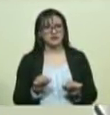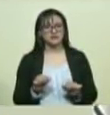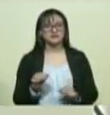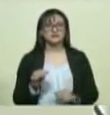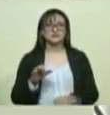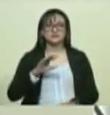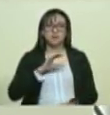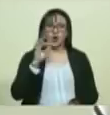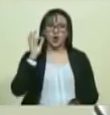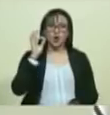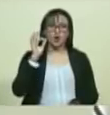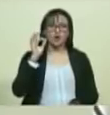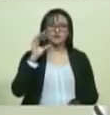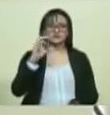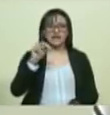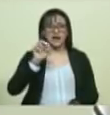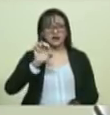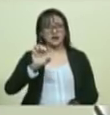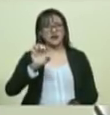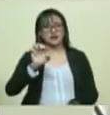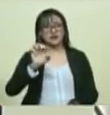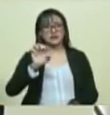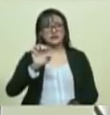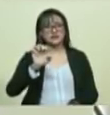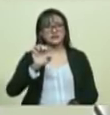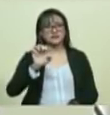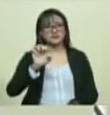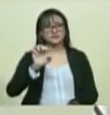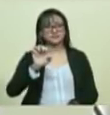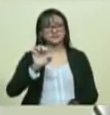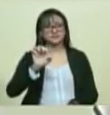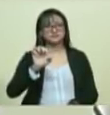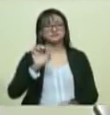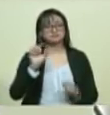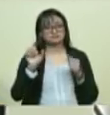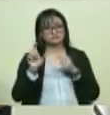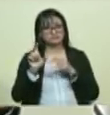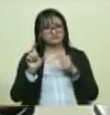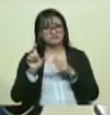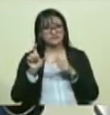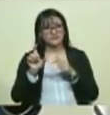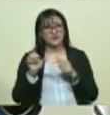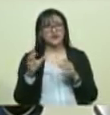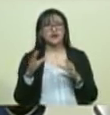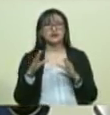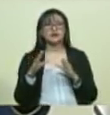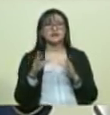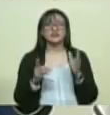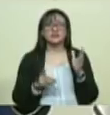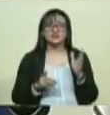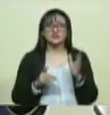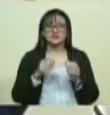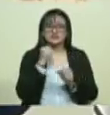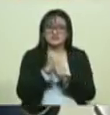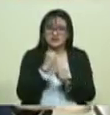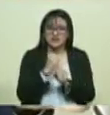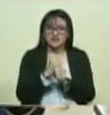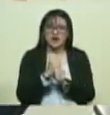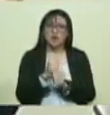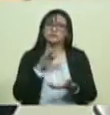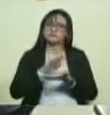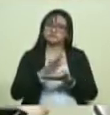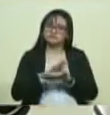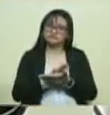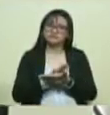Consejo Nacional Electoral y, por supuesto, que todo el desarrollo de esa jornada sea una jornada